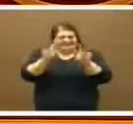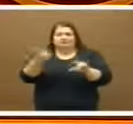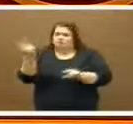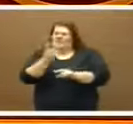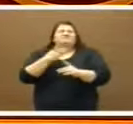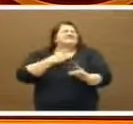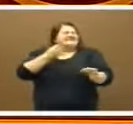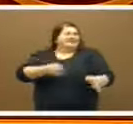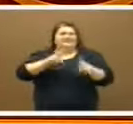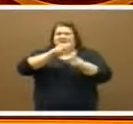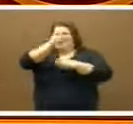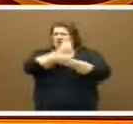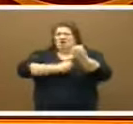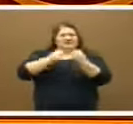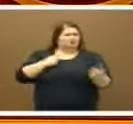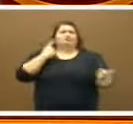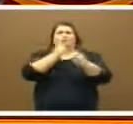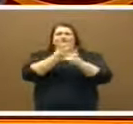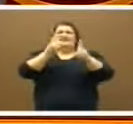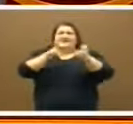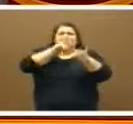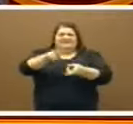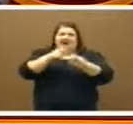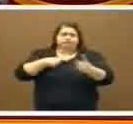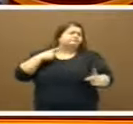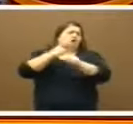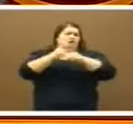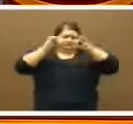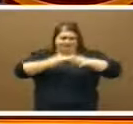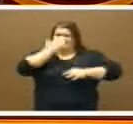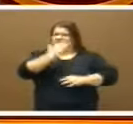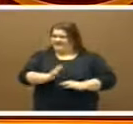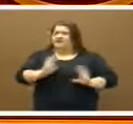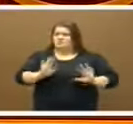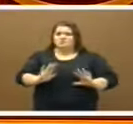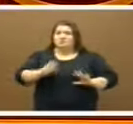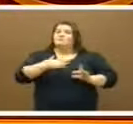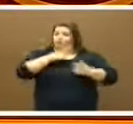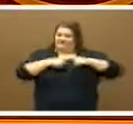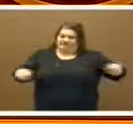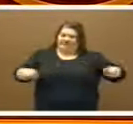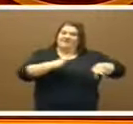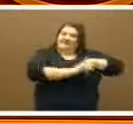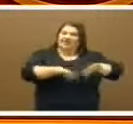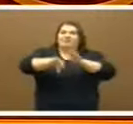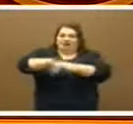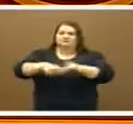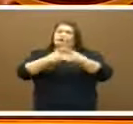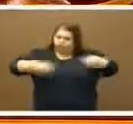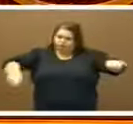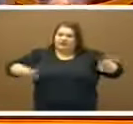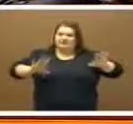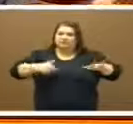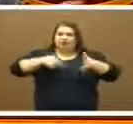siempre en temas económicos y en temas fiscales, obviamente, aquí es donde más nos diferencia entre la izquierda y la derecha. Pero yo le